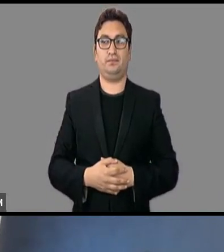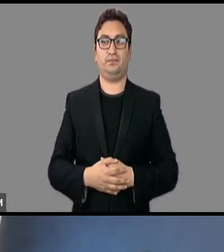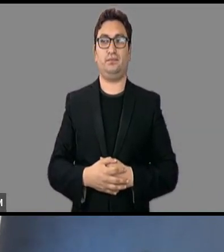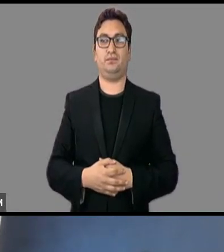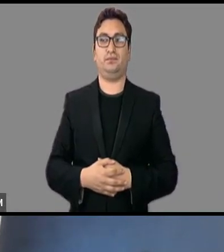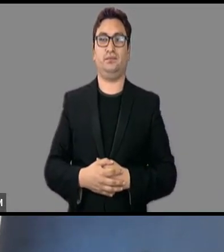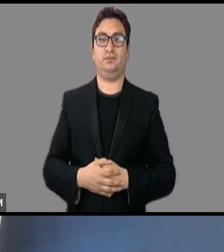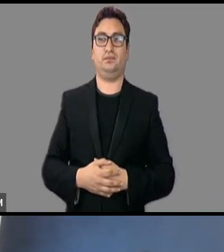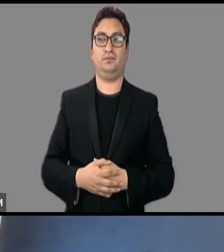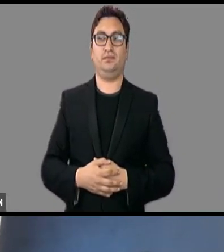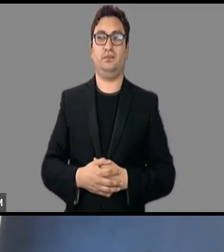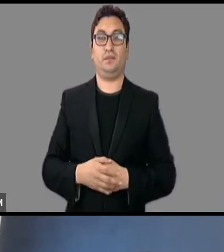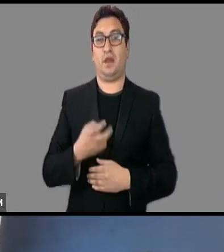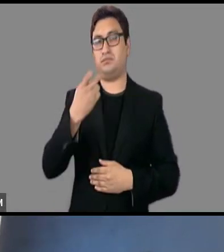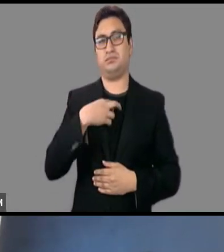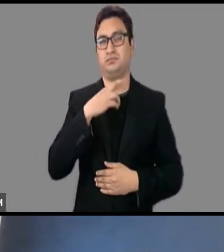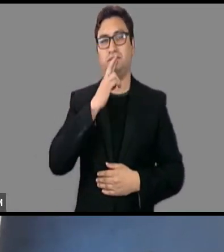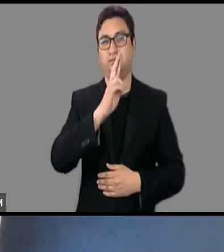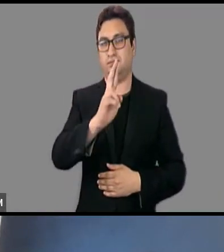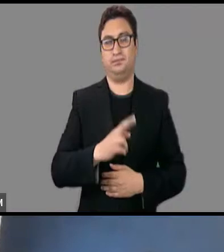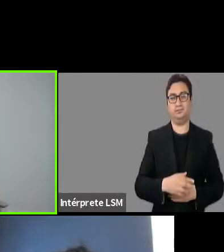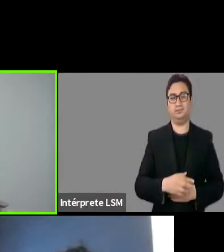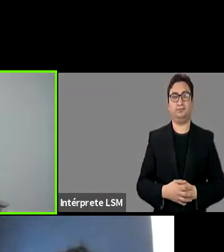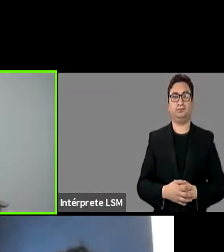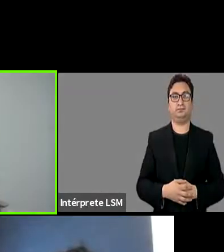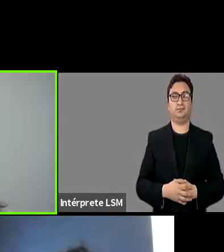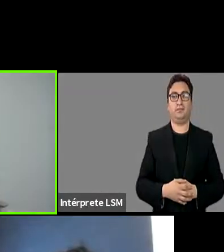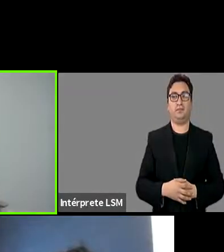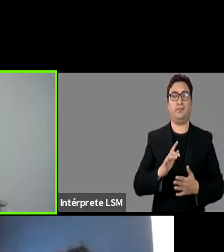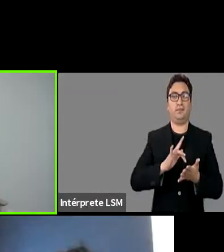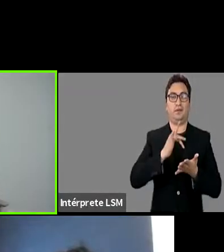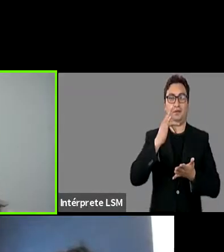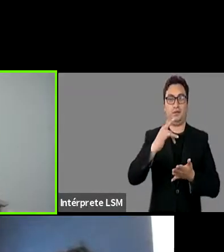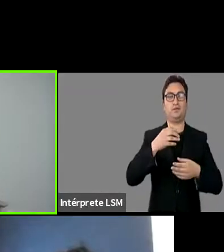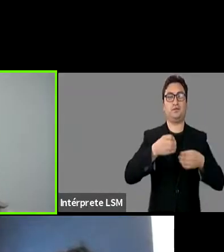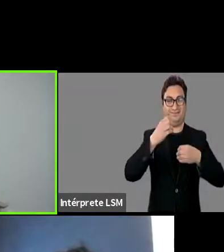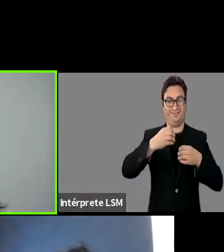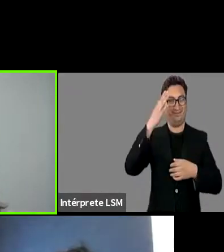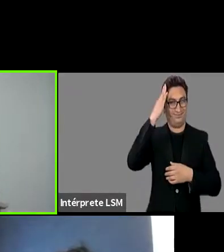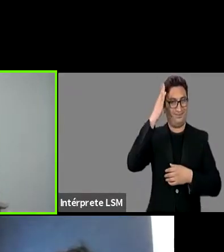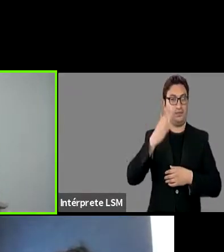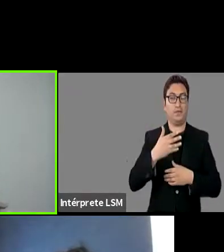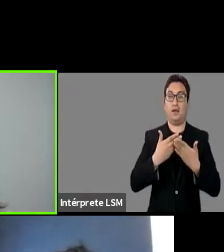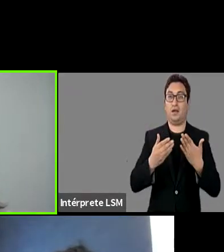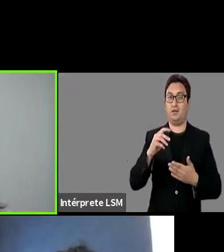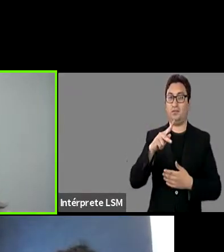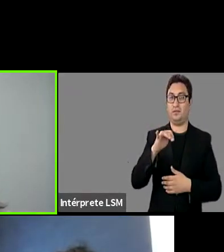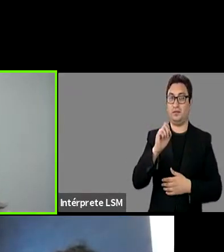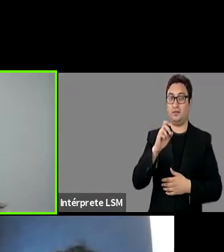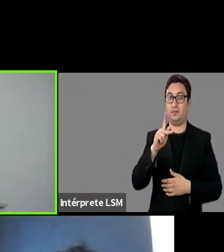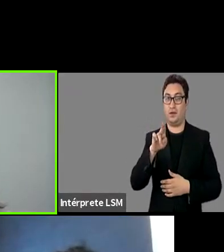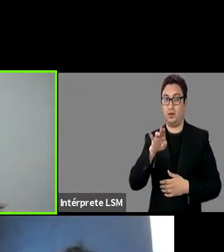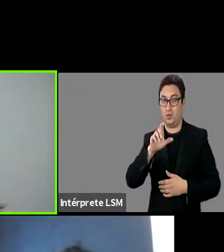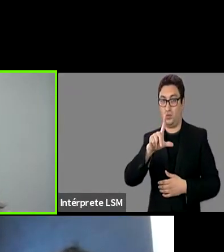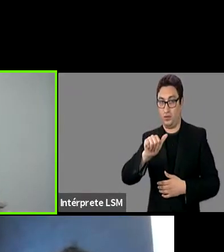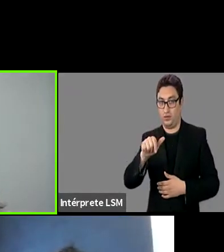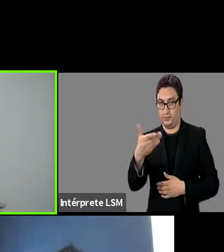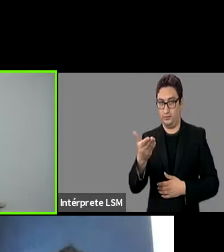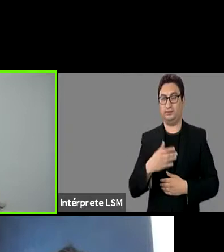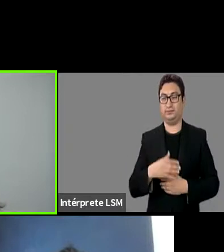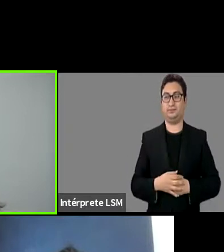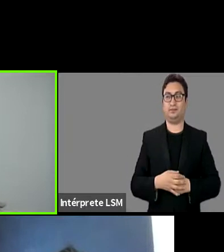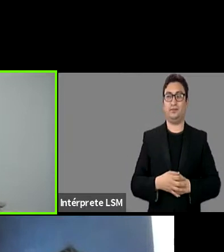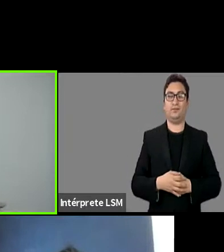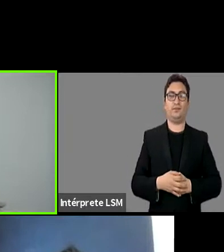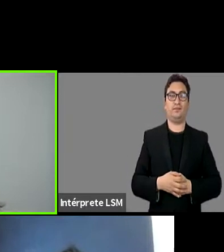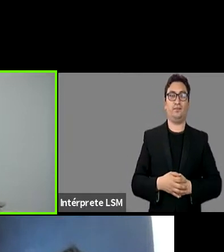Esa sería la respuesta, Alicia Ruth. Gracias, magistrado. Para la maestra Paula, ¿qué precedentes ha fijado la